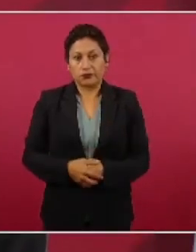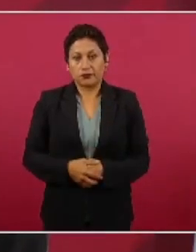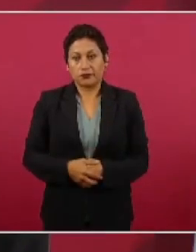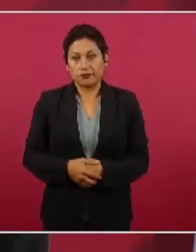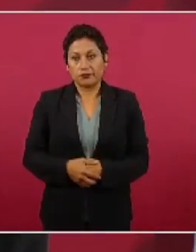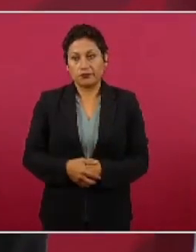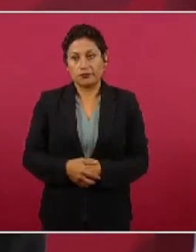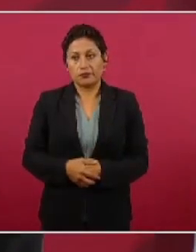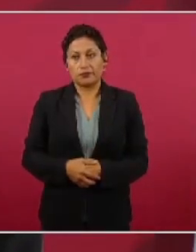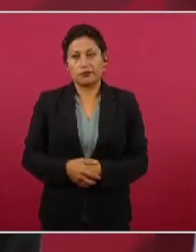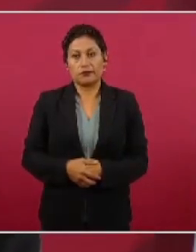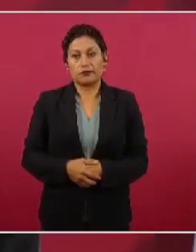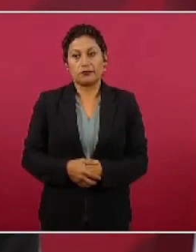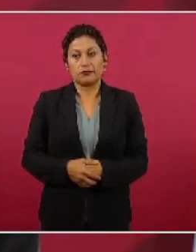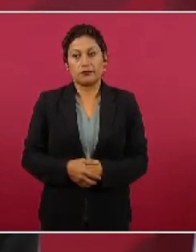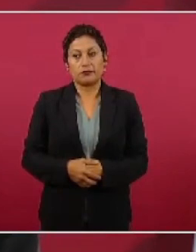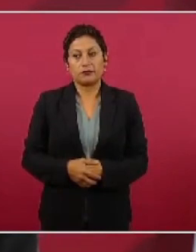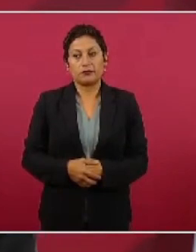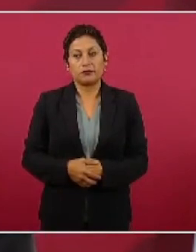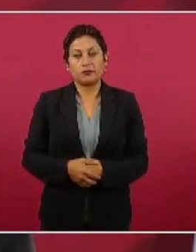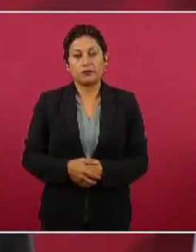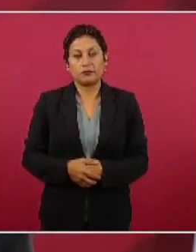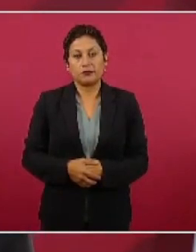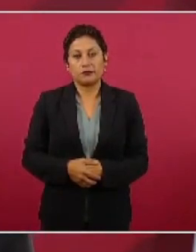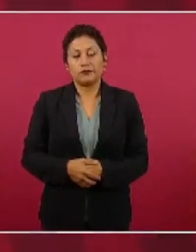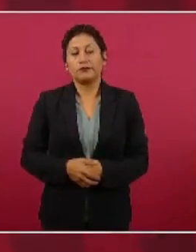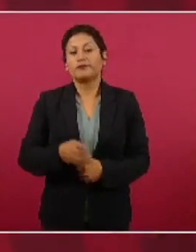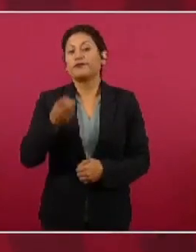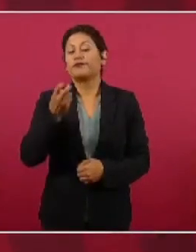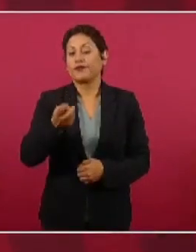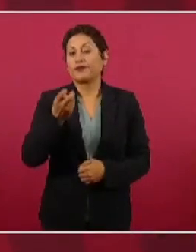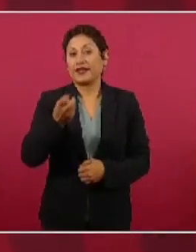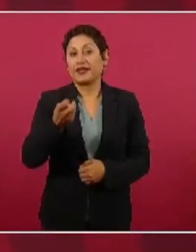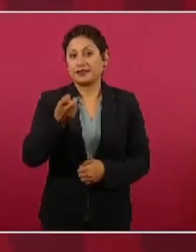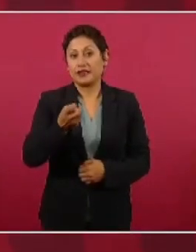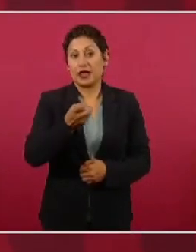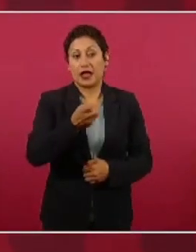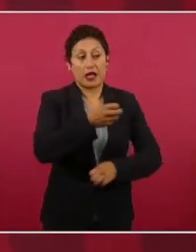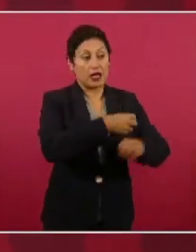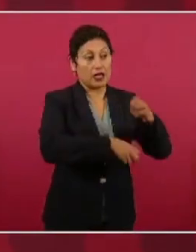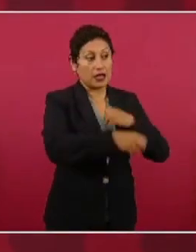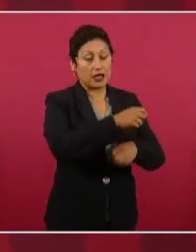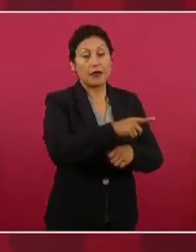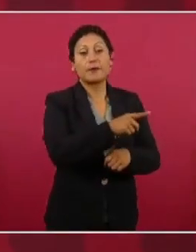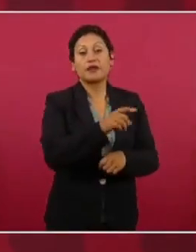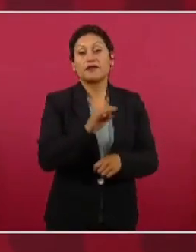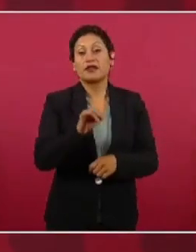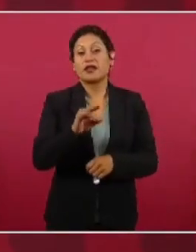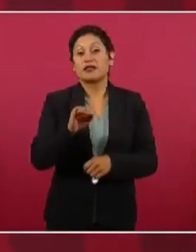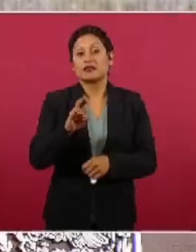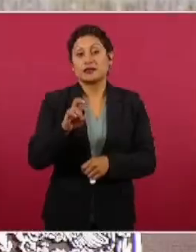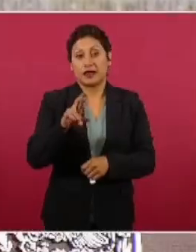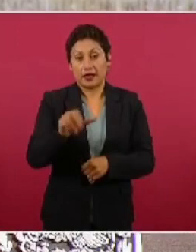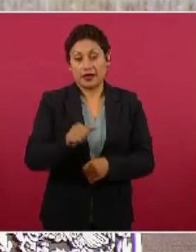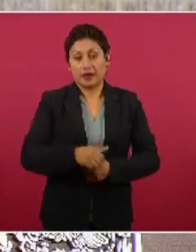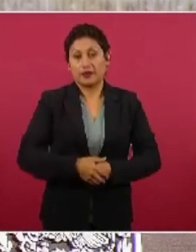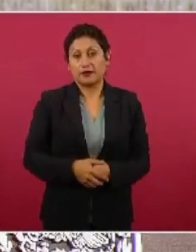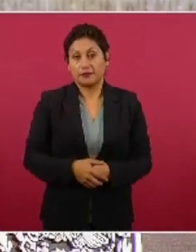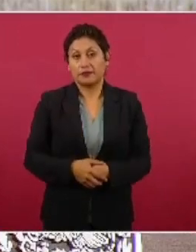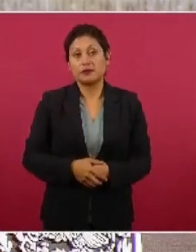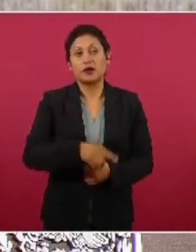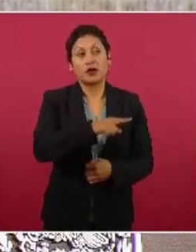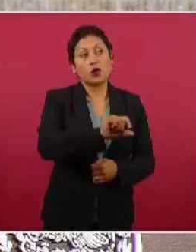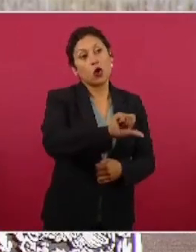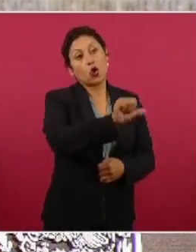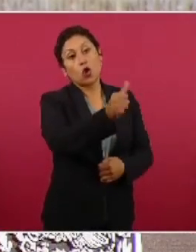Esta caja de ahorro o esta financiera hizo lo mismo en otros casos.